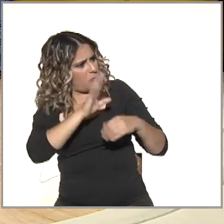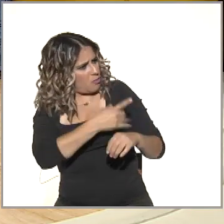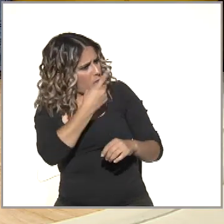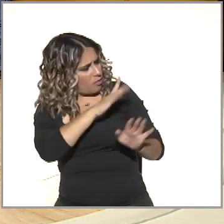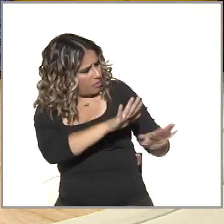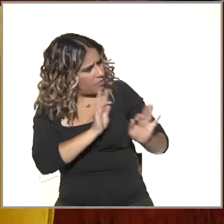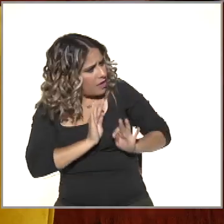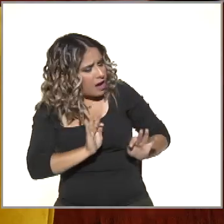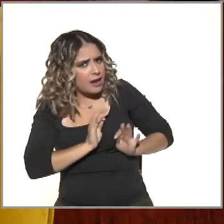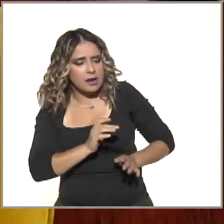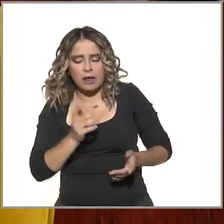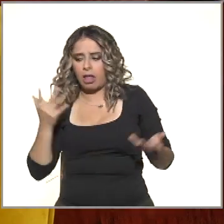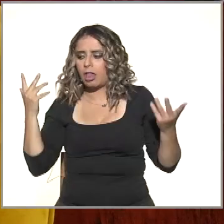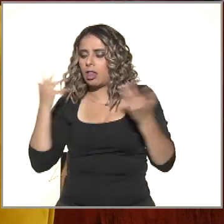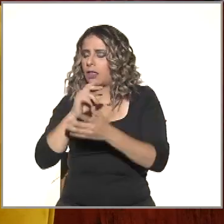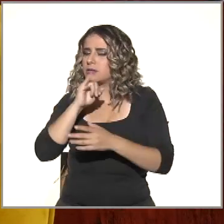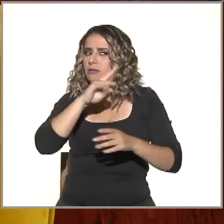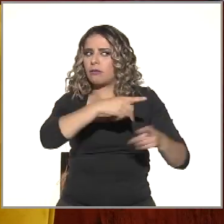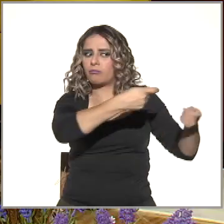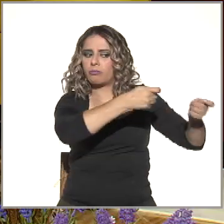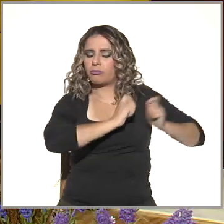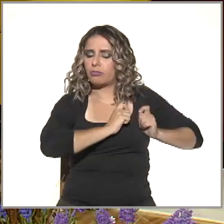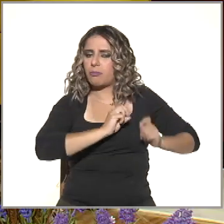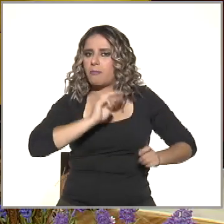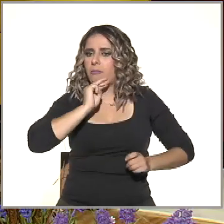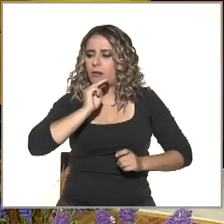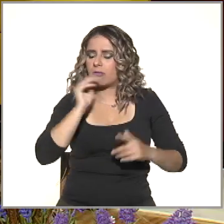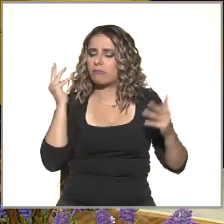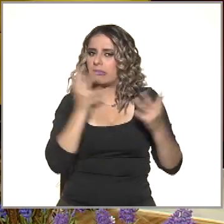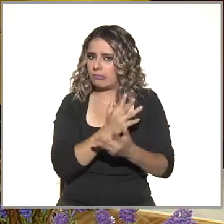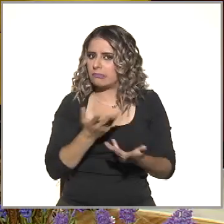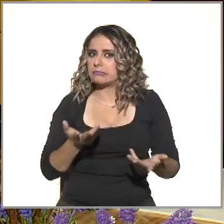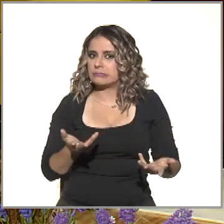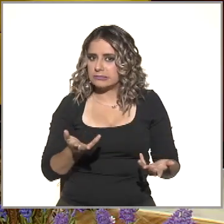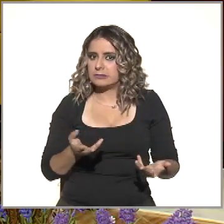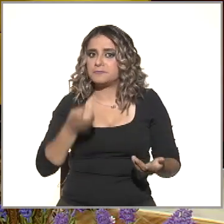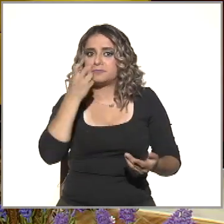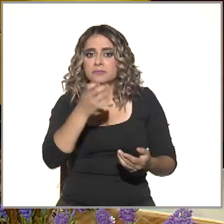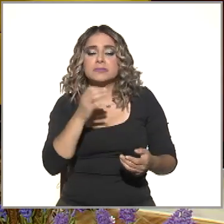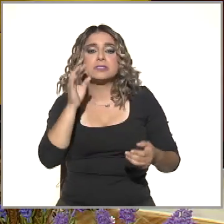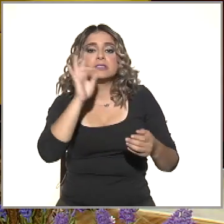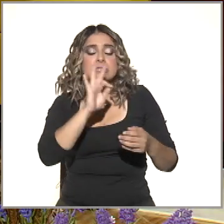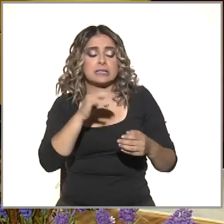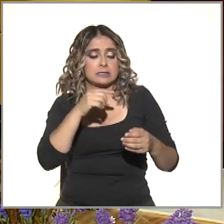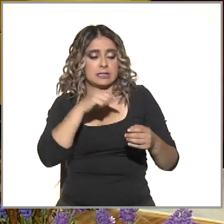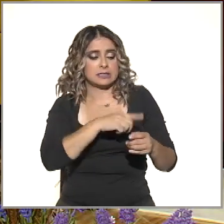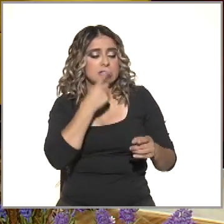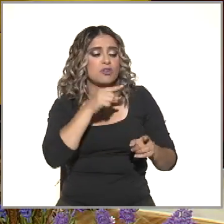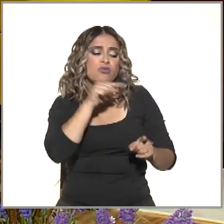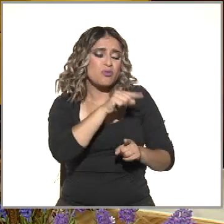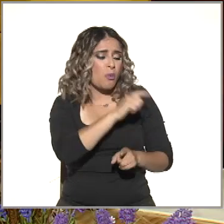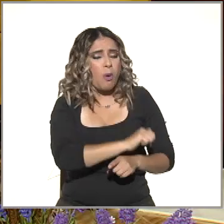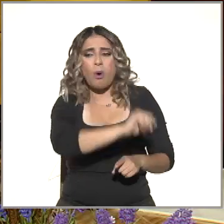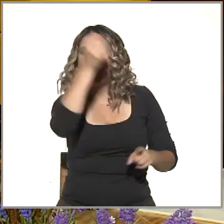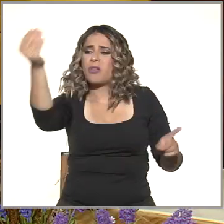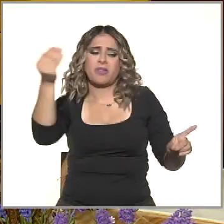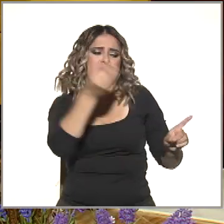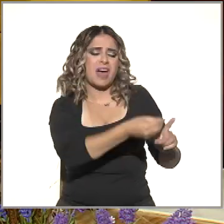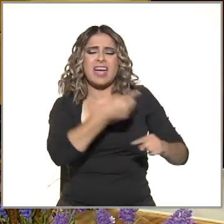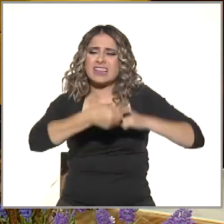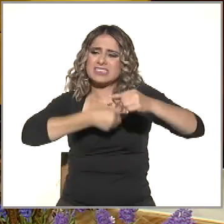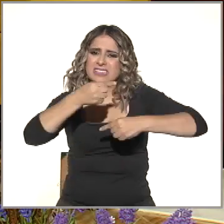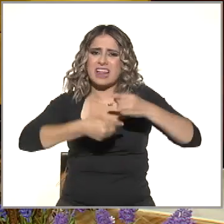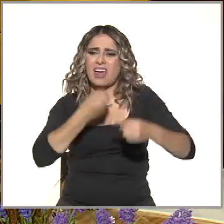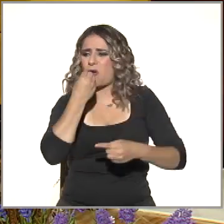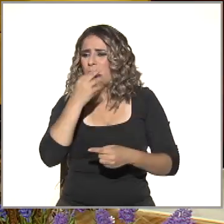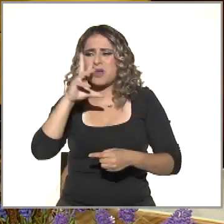dice cuando su mamá le decía que era harina de otro costal, que le dieran menos comida, o que no le dieran otra enchilada o algo así,